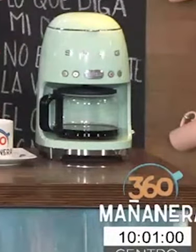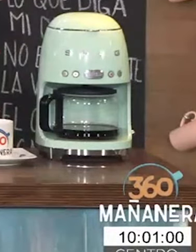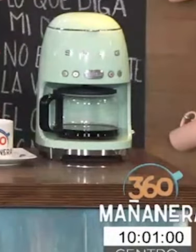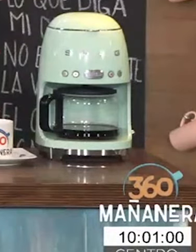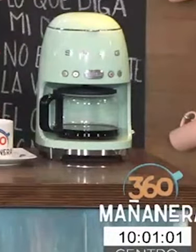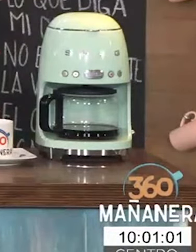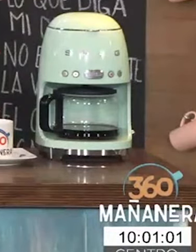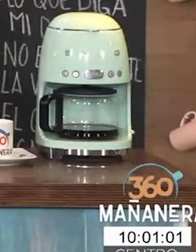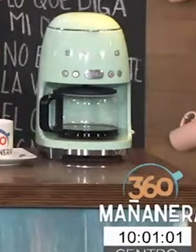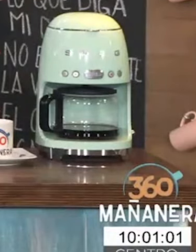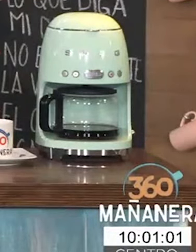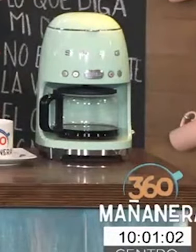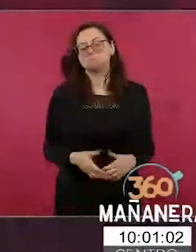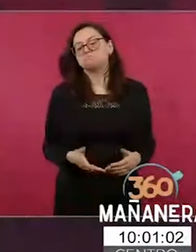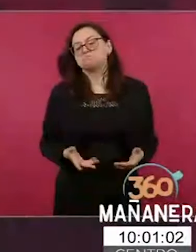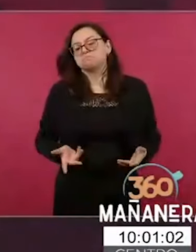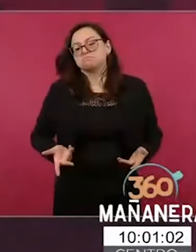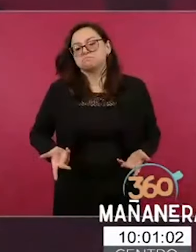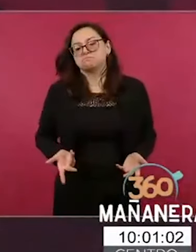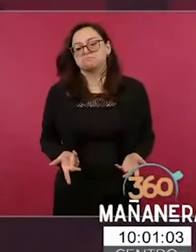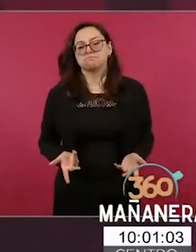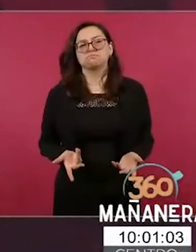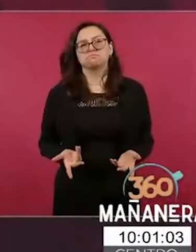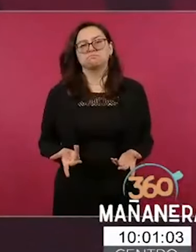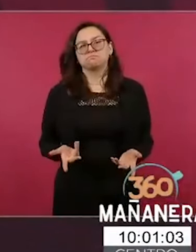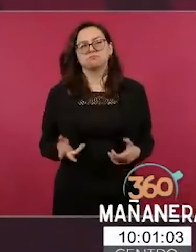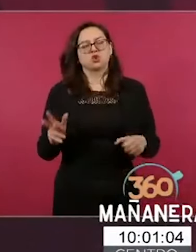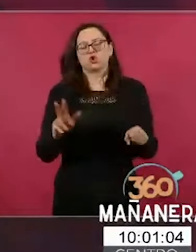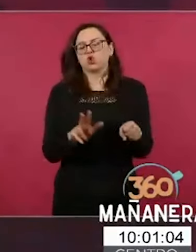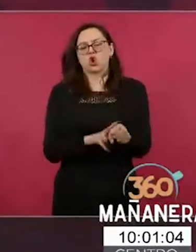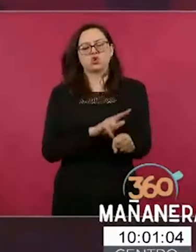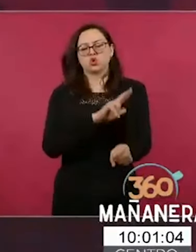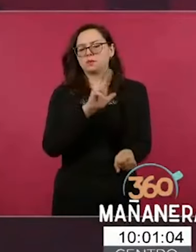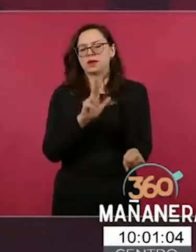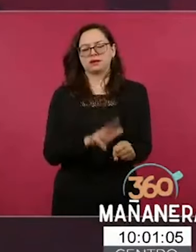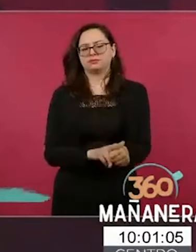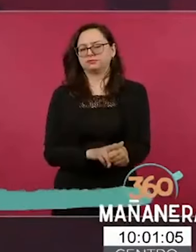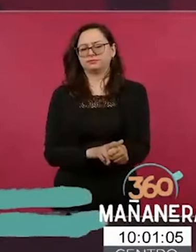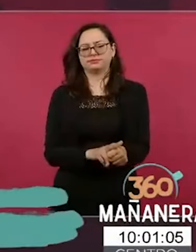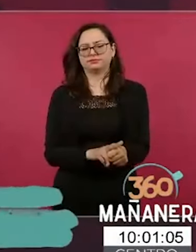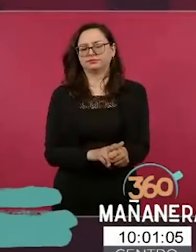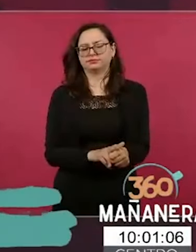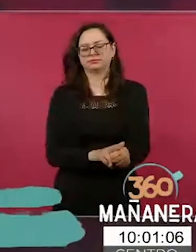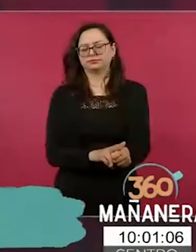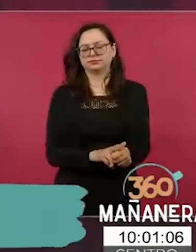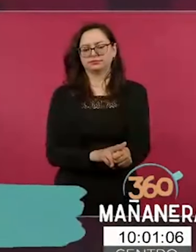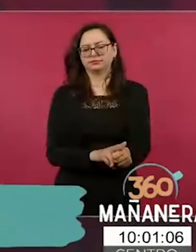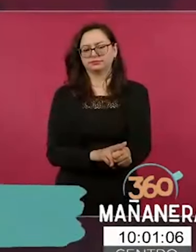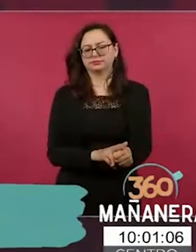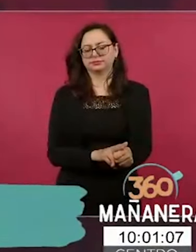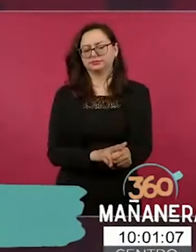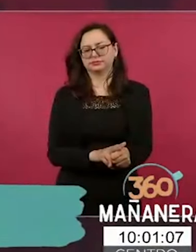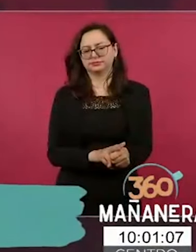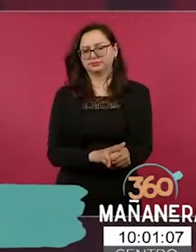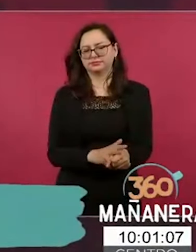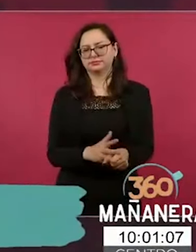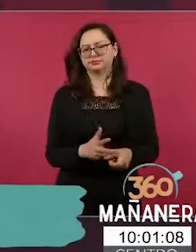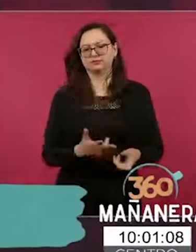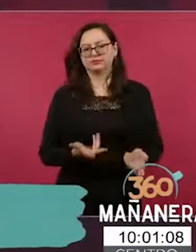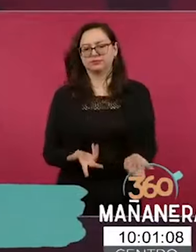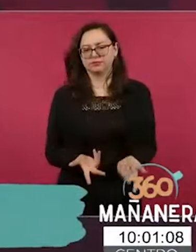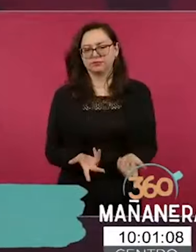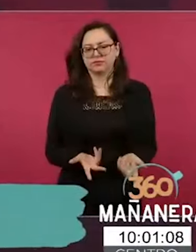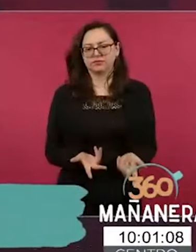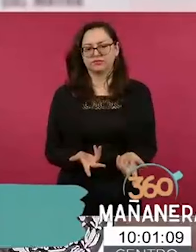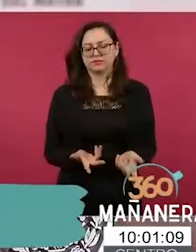la realidad debemos los mexicanos celebrar que